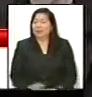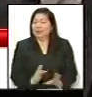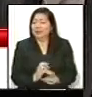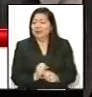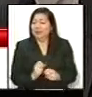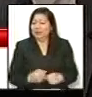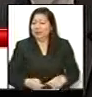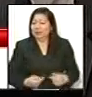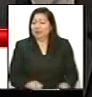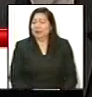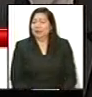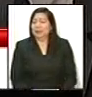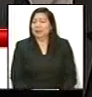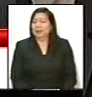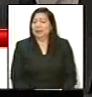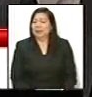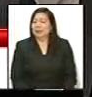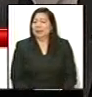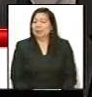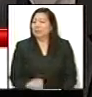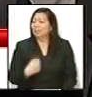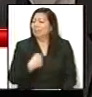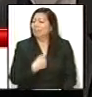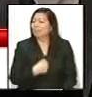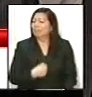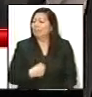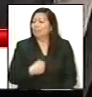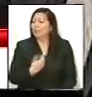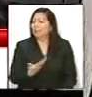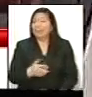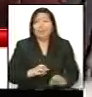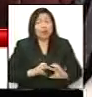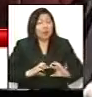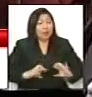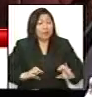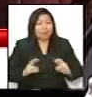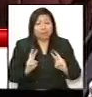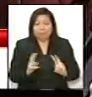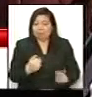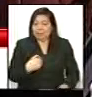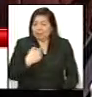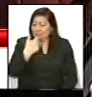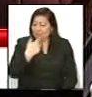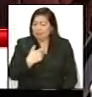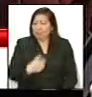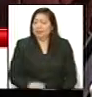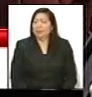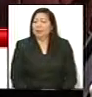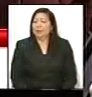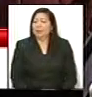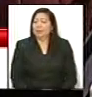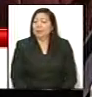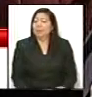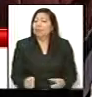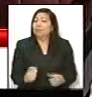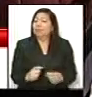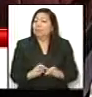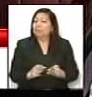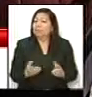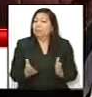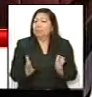que discutamos o no. Lamentablemente, este Parlamento, mi apreciación personal, está en una condición de ser un